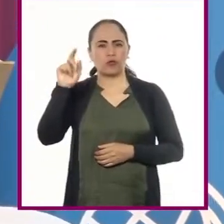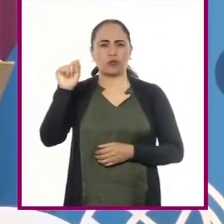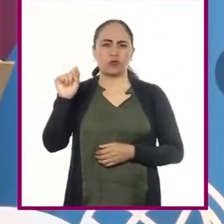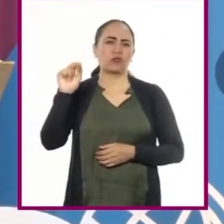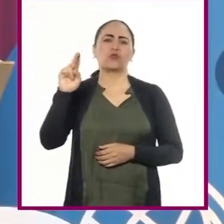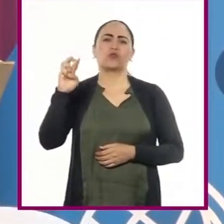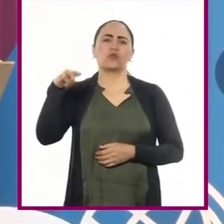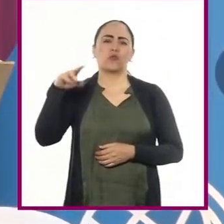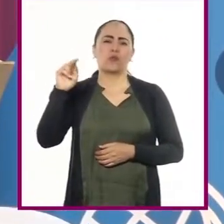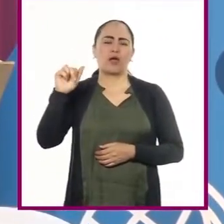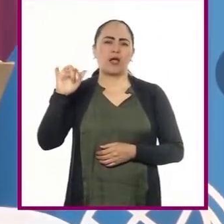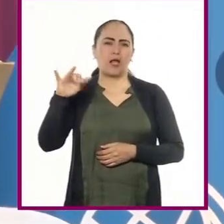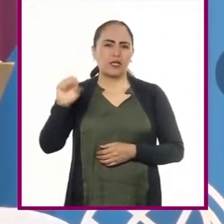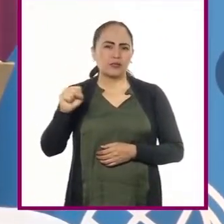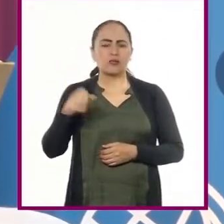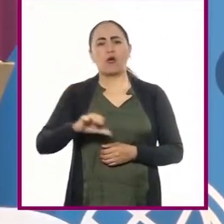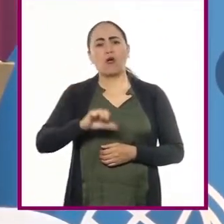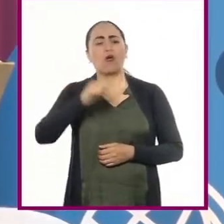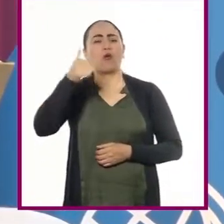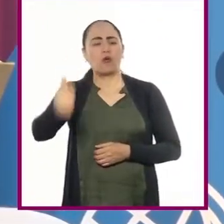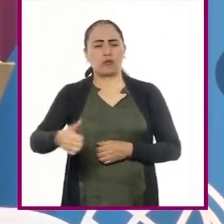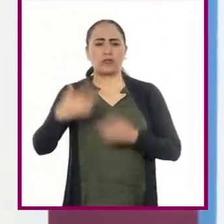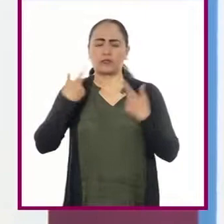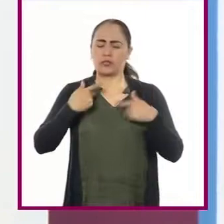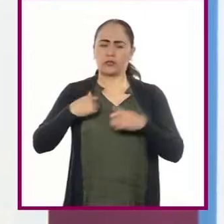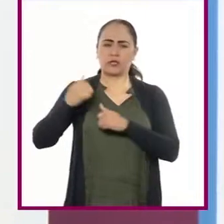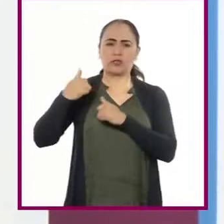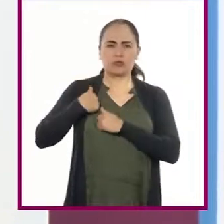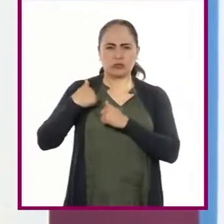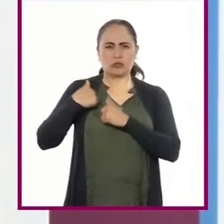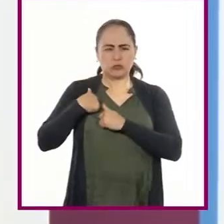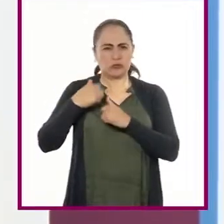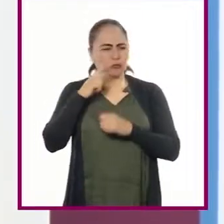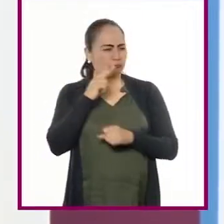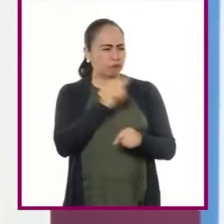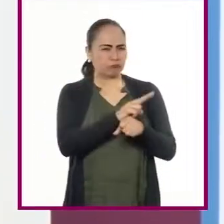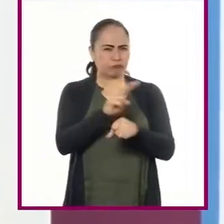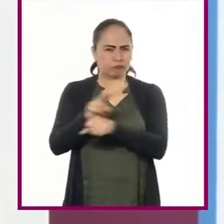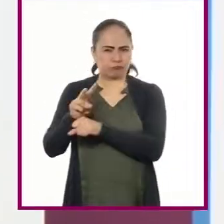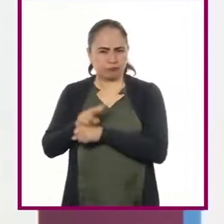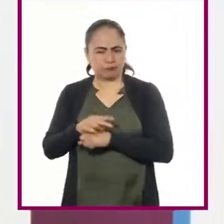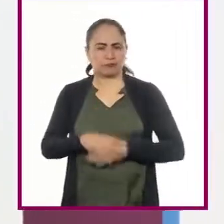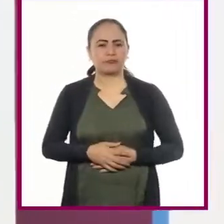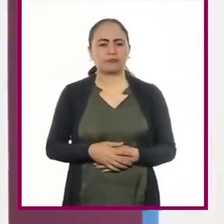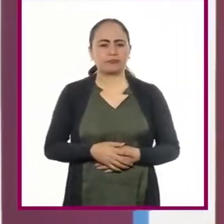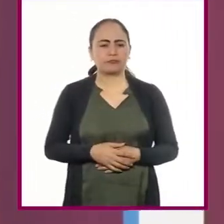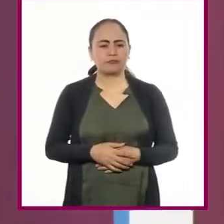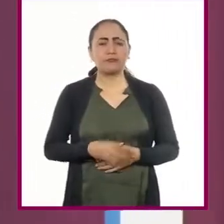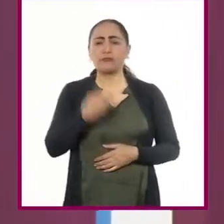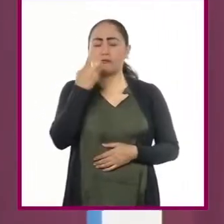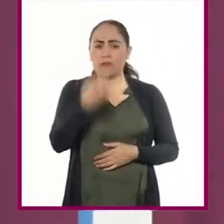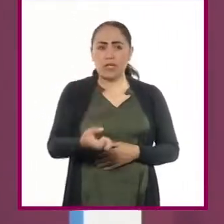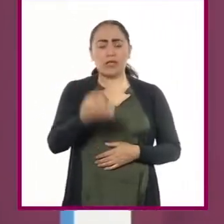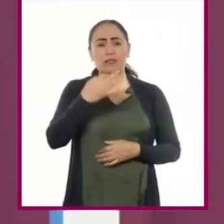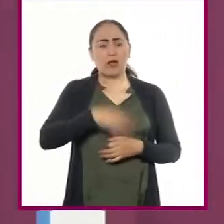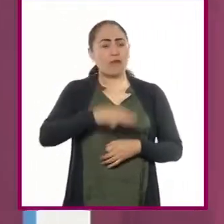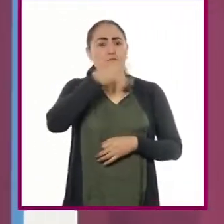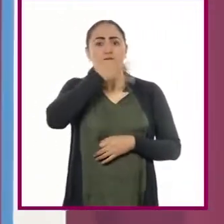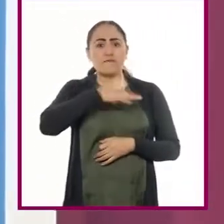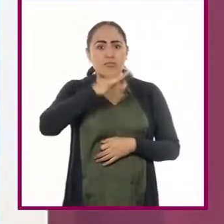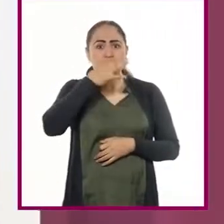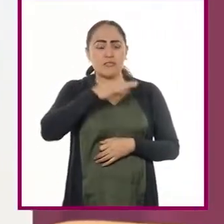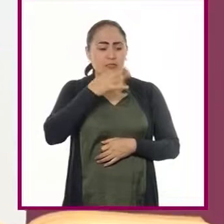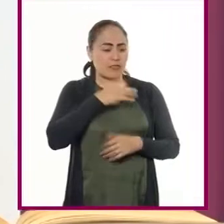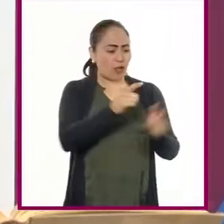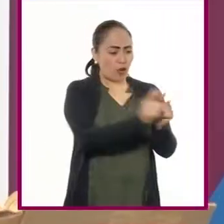y unos guardias disparando salvas con sus arcabuces. Con este ruido se daba paso a los representantes de